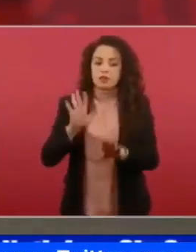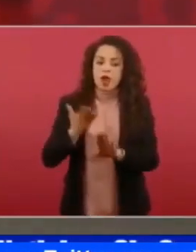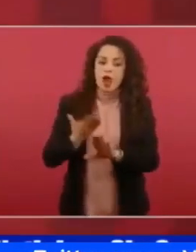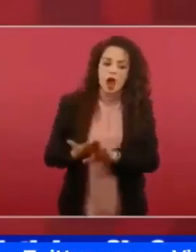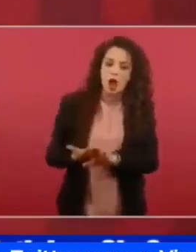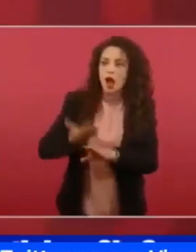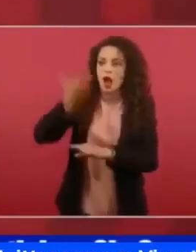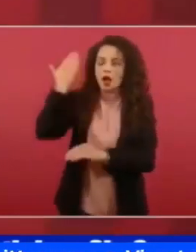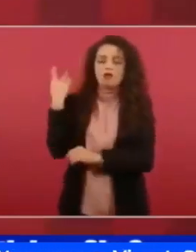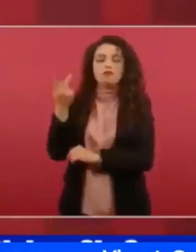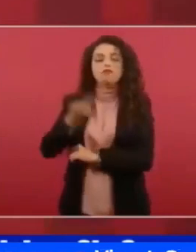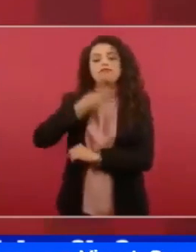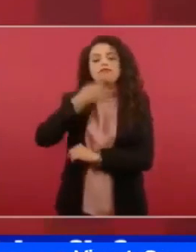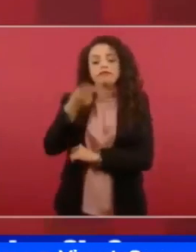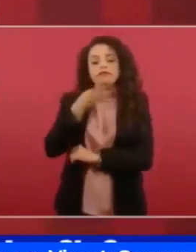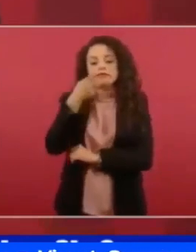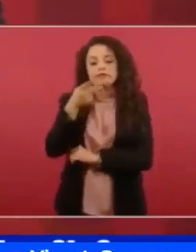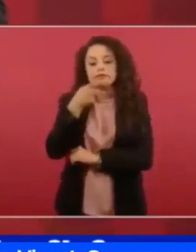el gran